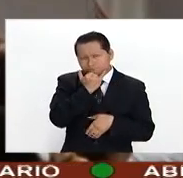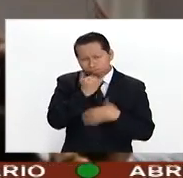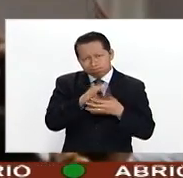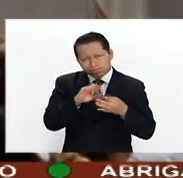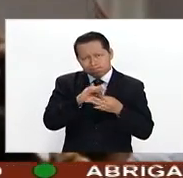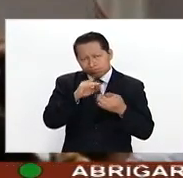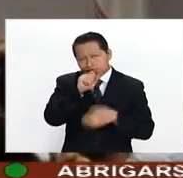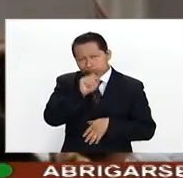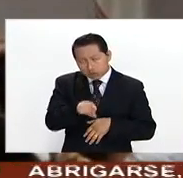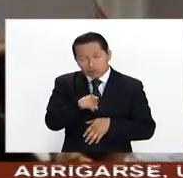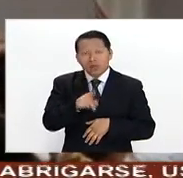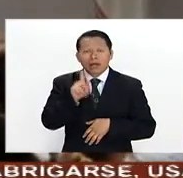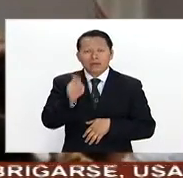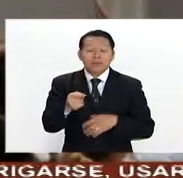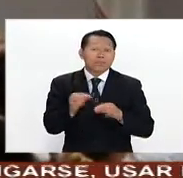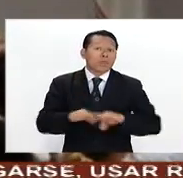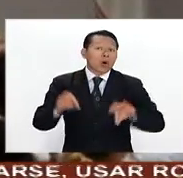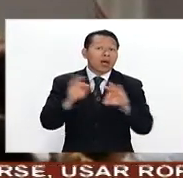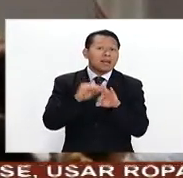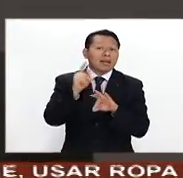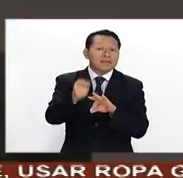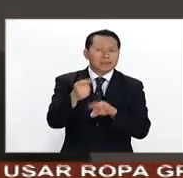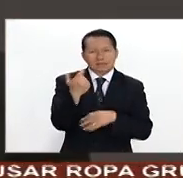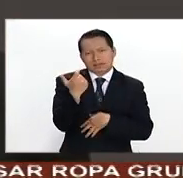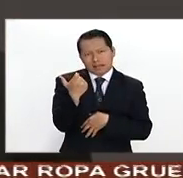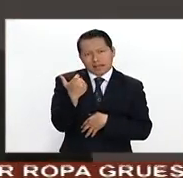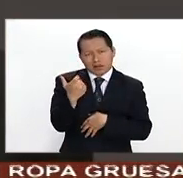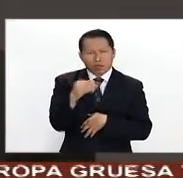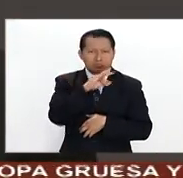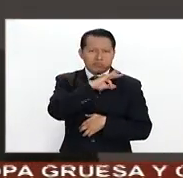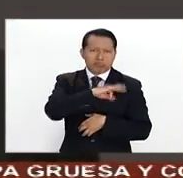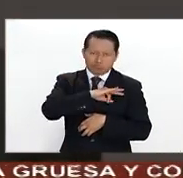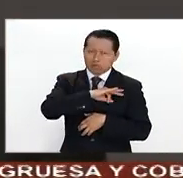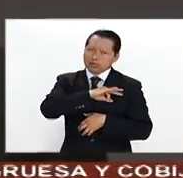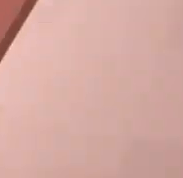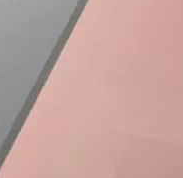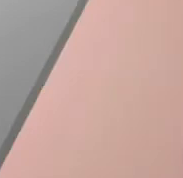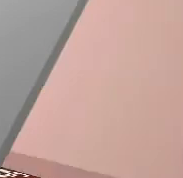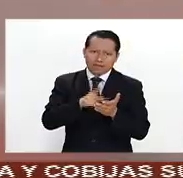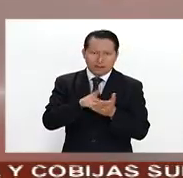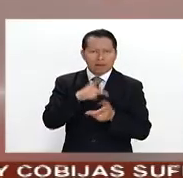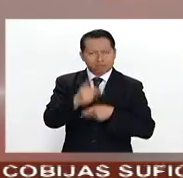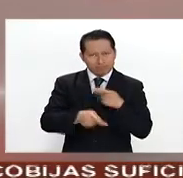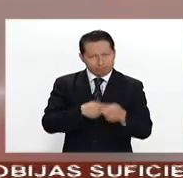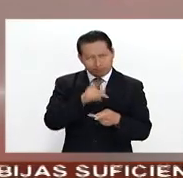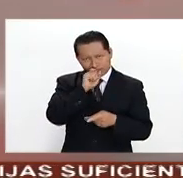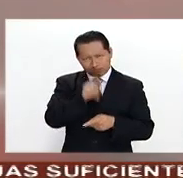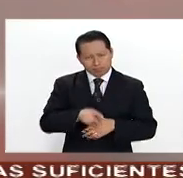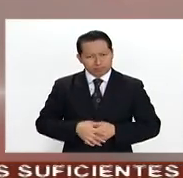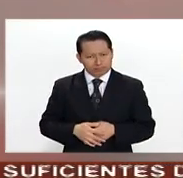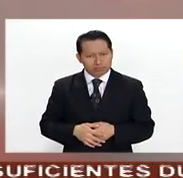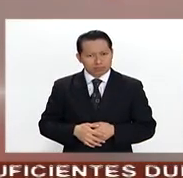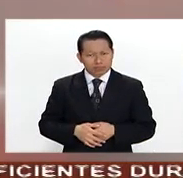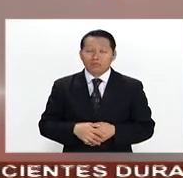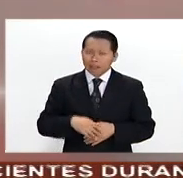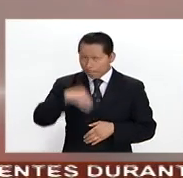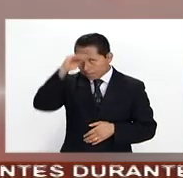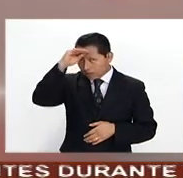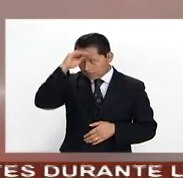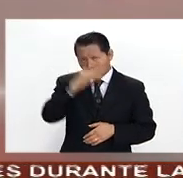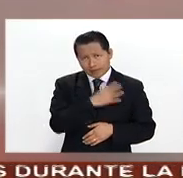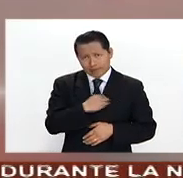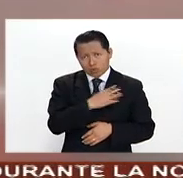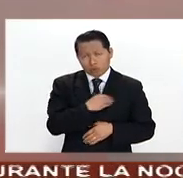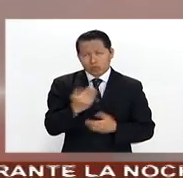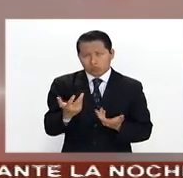importante, devolver el dinero que se llevó de los veracruzanos. Tienen que pensar en sus hijos también.